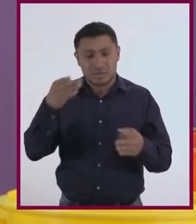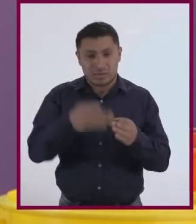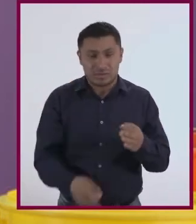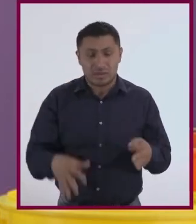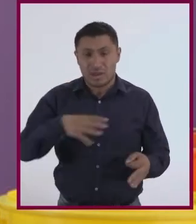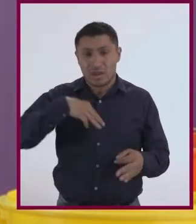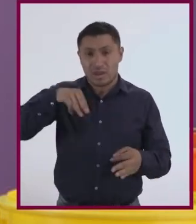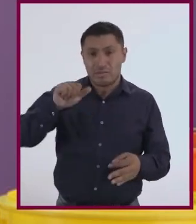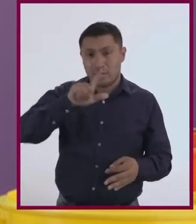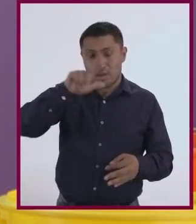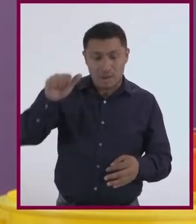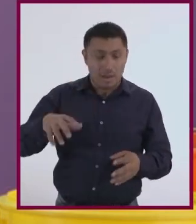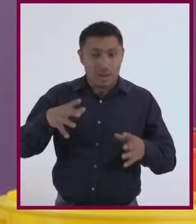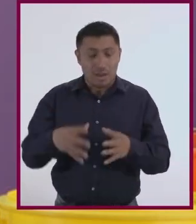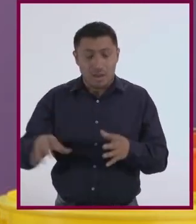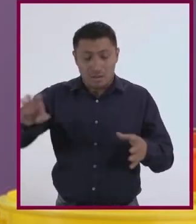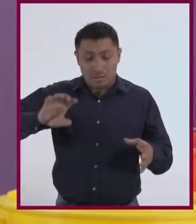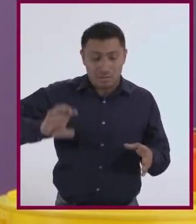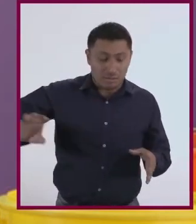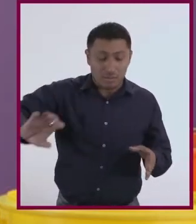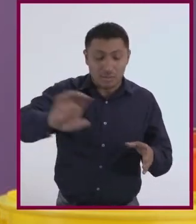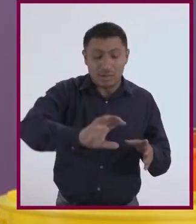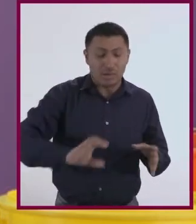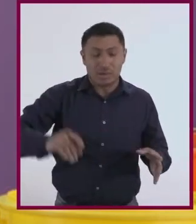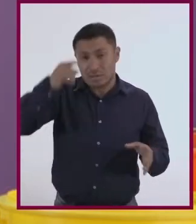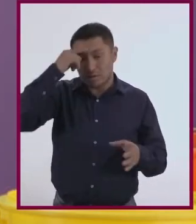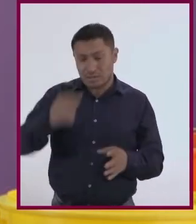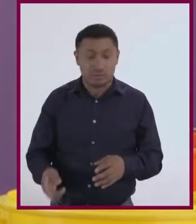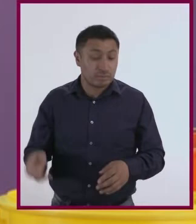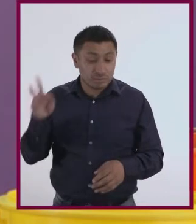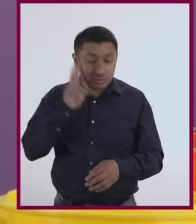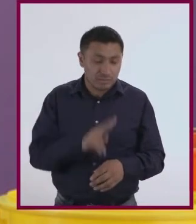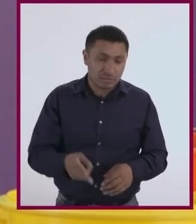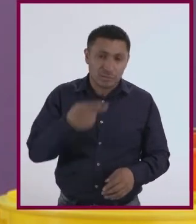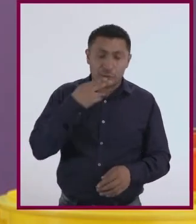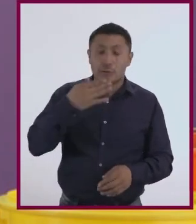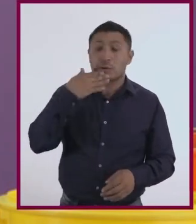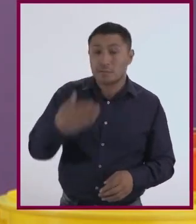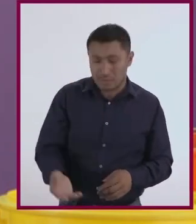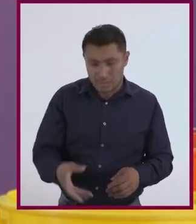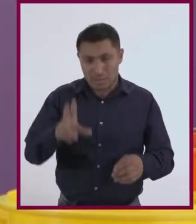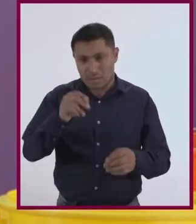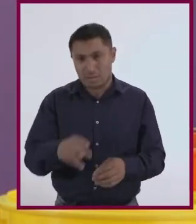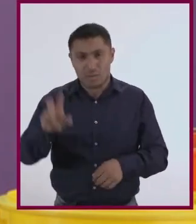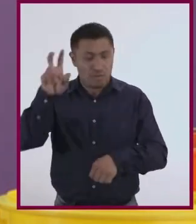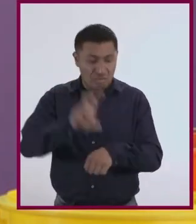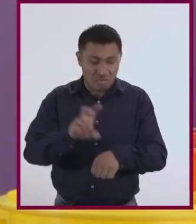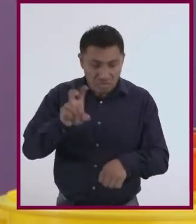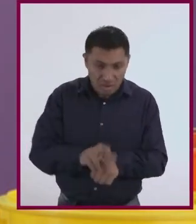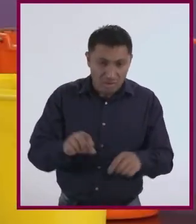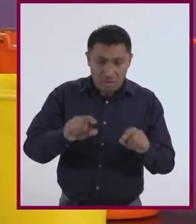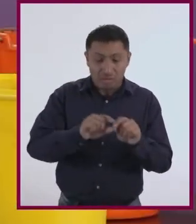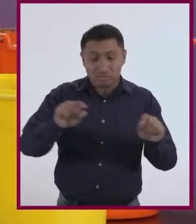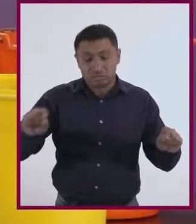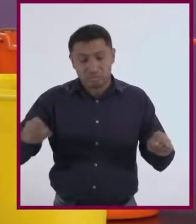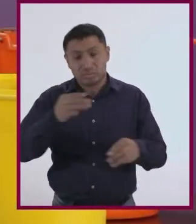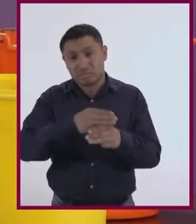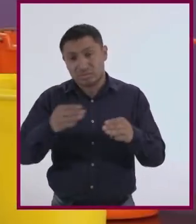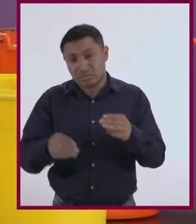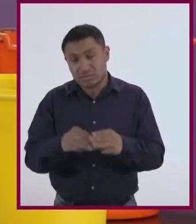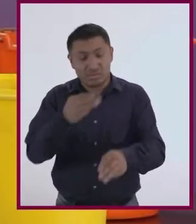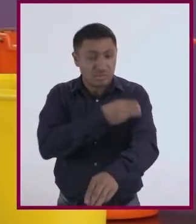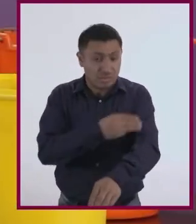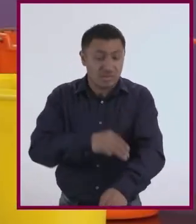malla grande para evitar las partículas grandes que quedaron, como son los cascarones de huevo y las ramas gruesas que se hayan ido en los residuos. Listo,